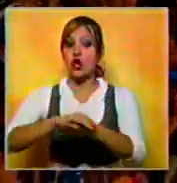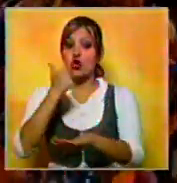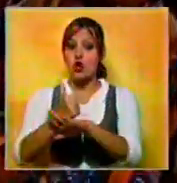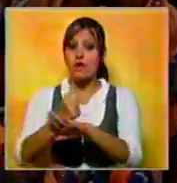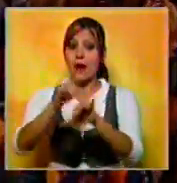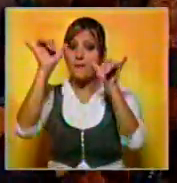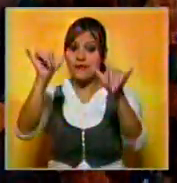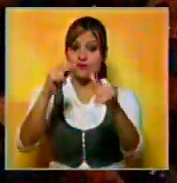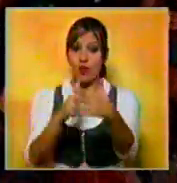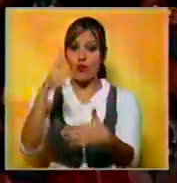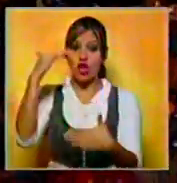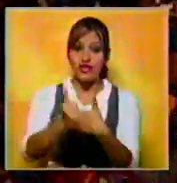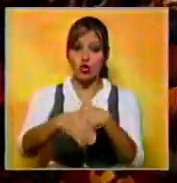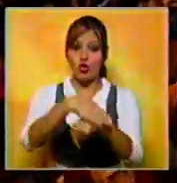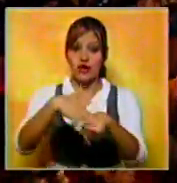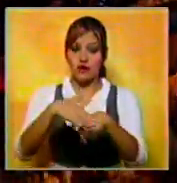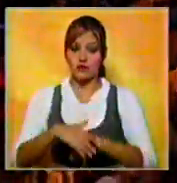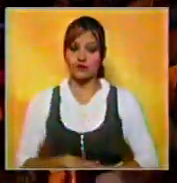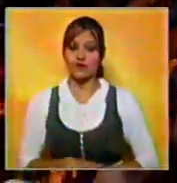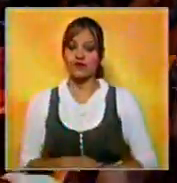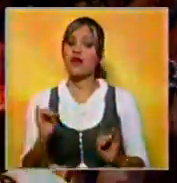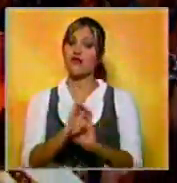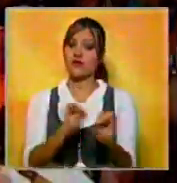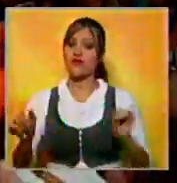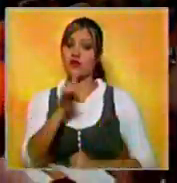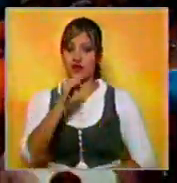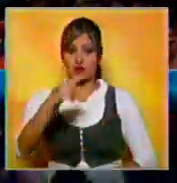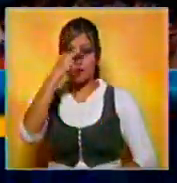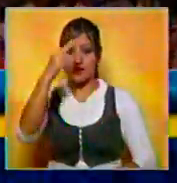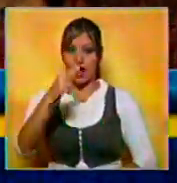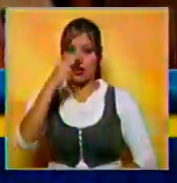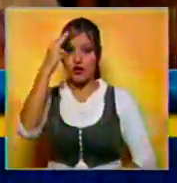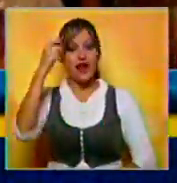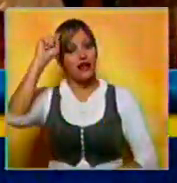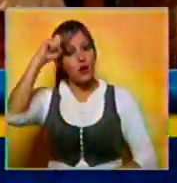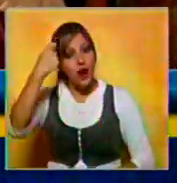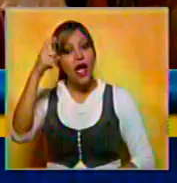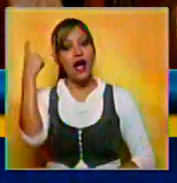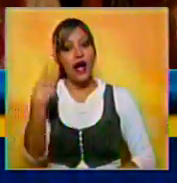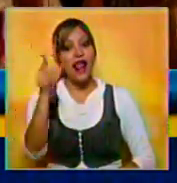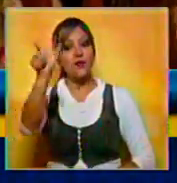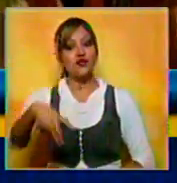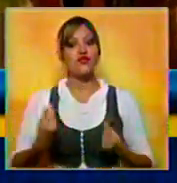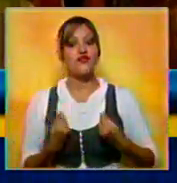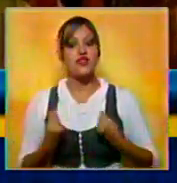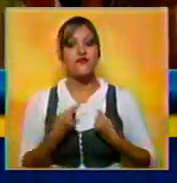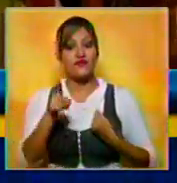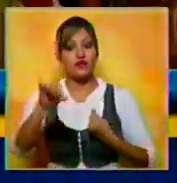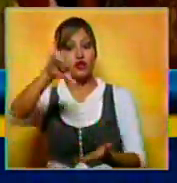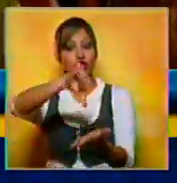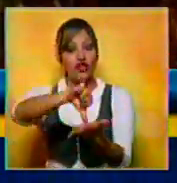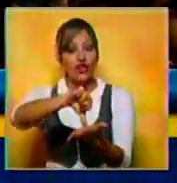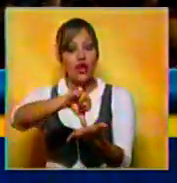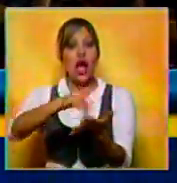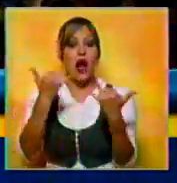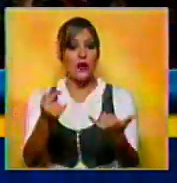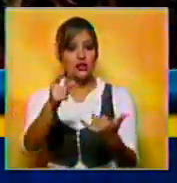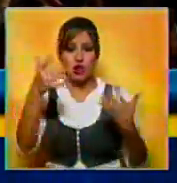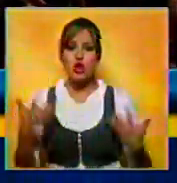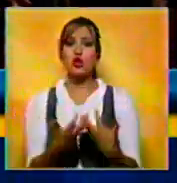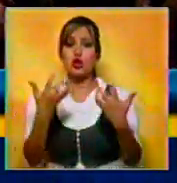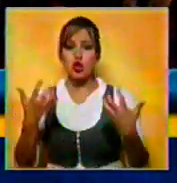proyecto en cabimas Enrique capriles radonski recordó que los habitantes de esa ciudad han sido